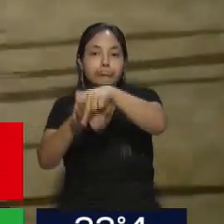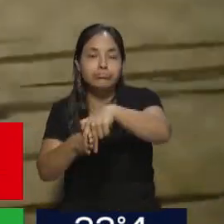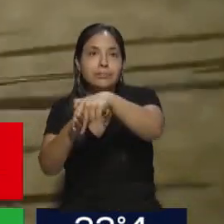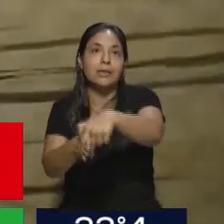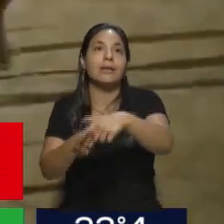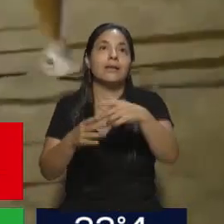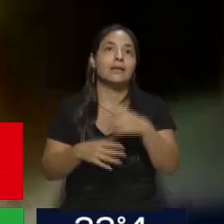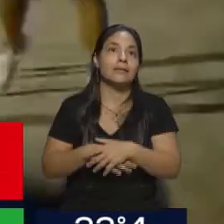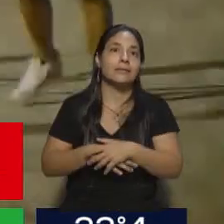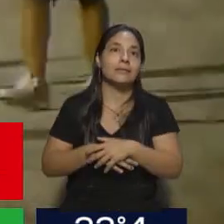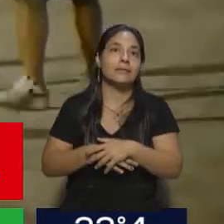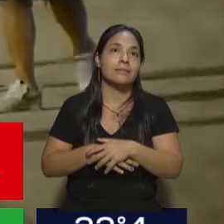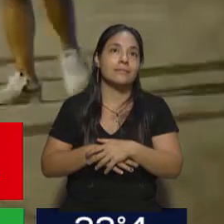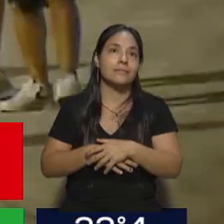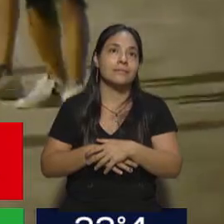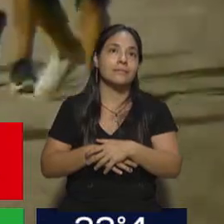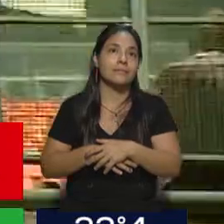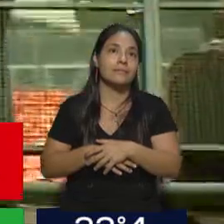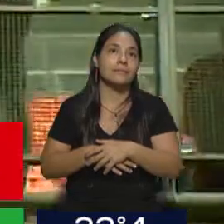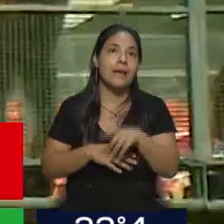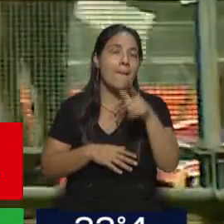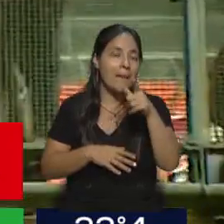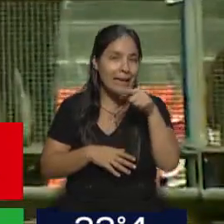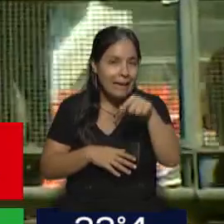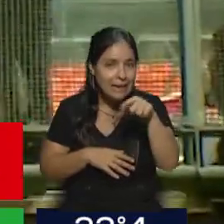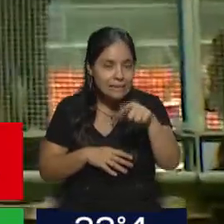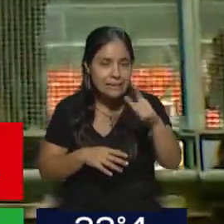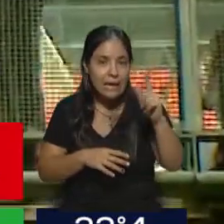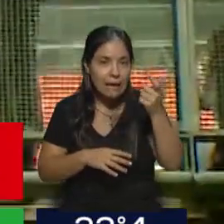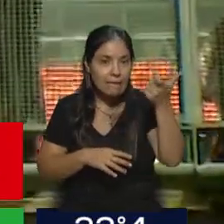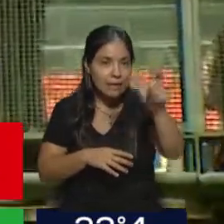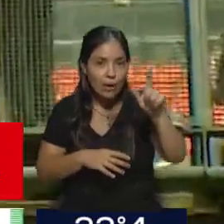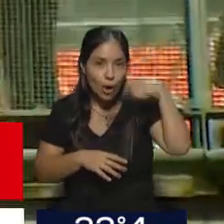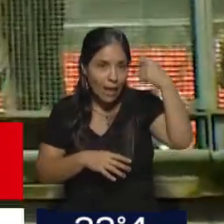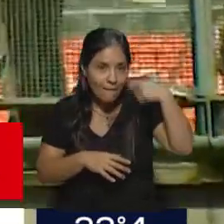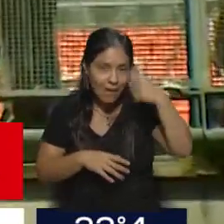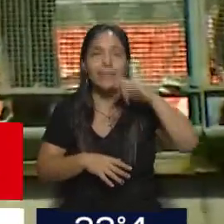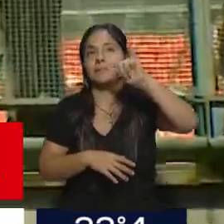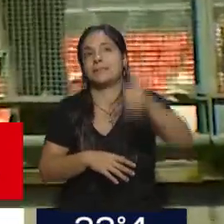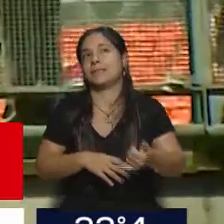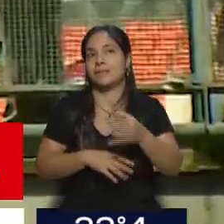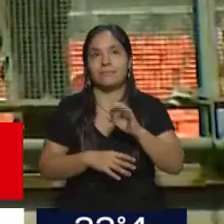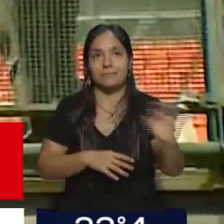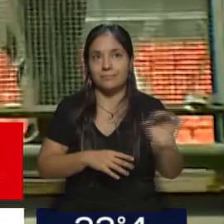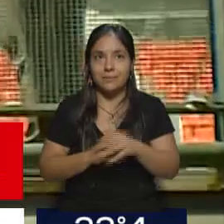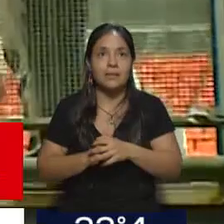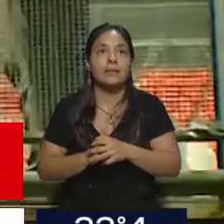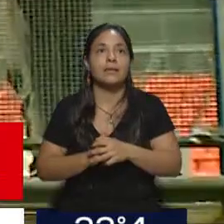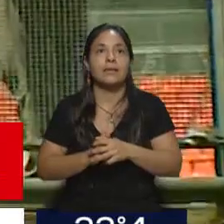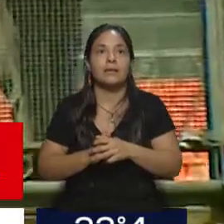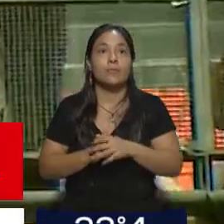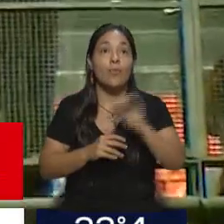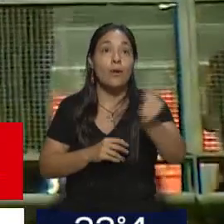Seguramente esto es imagen grabada, ¿verdad, Gabriela? Sí, era imagen grabada. Pongamos todos esos graphs porque